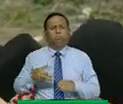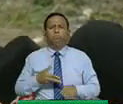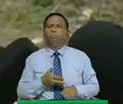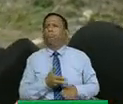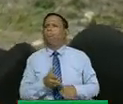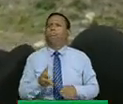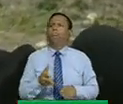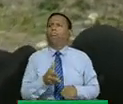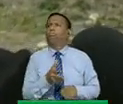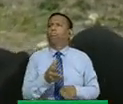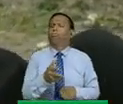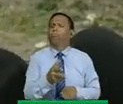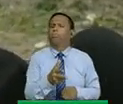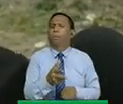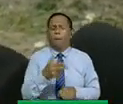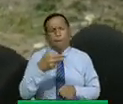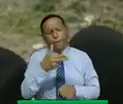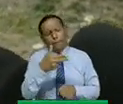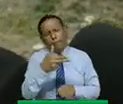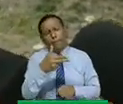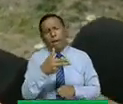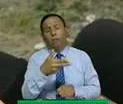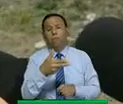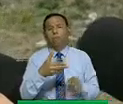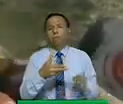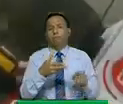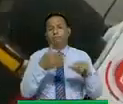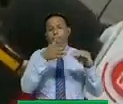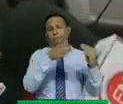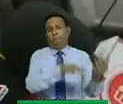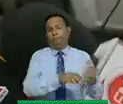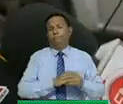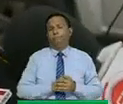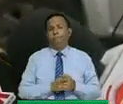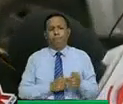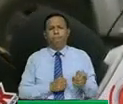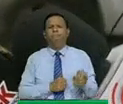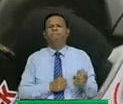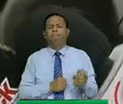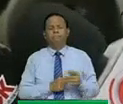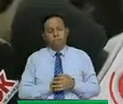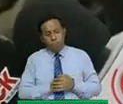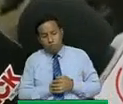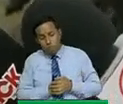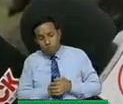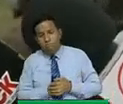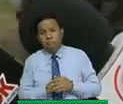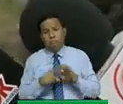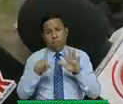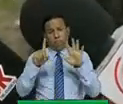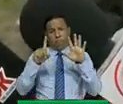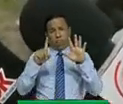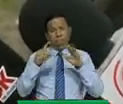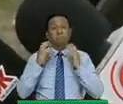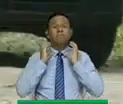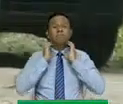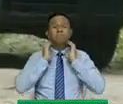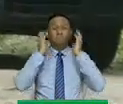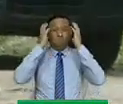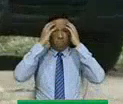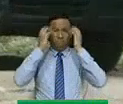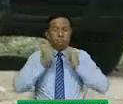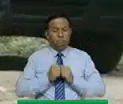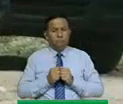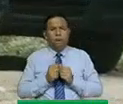a herir a esta persona y posterior al fallecimiento del mismo. Tiene 6 heridas en el cuello y la cabeza. Y en la misma moto